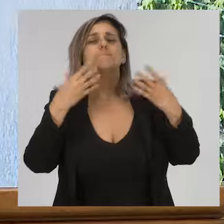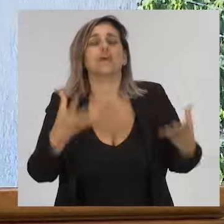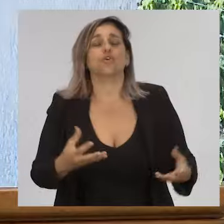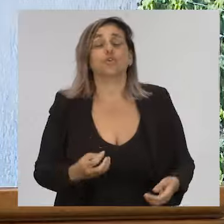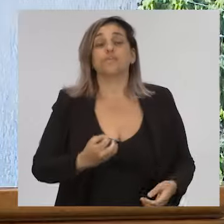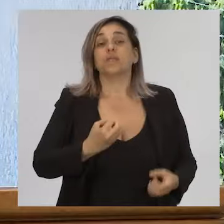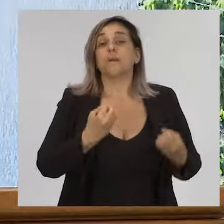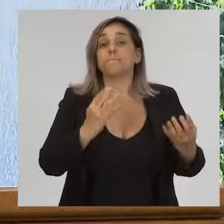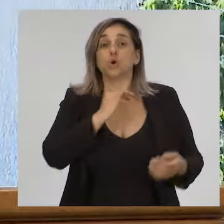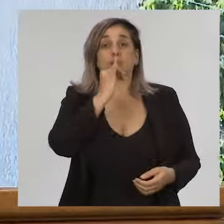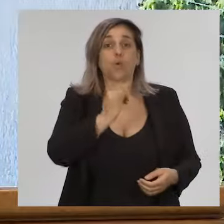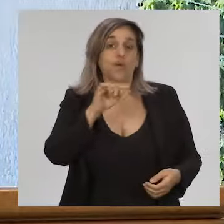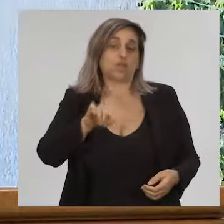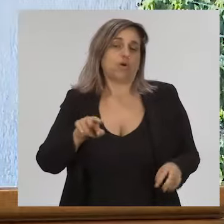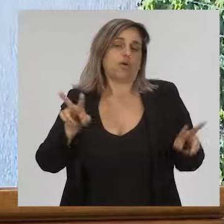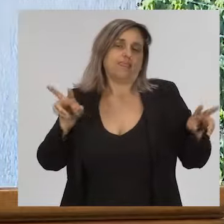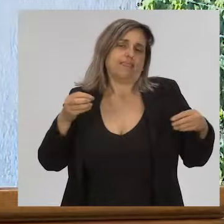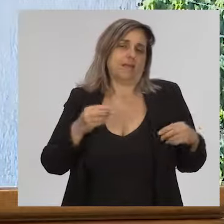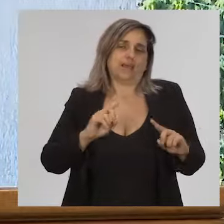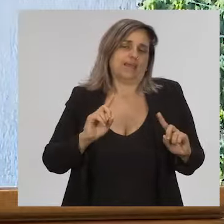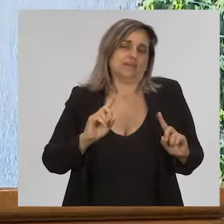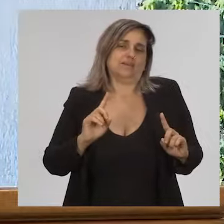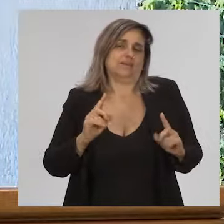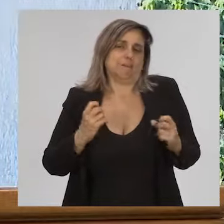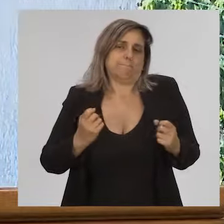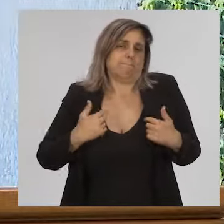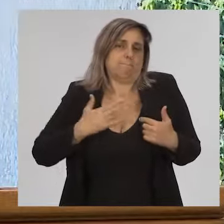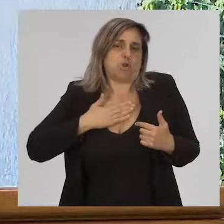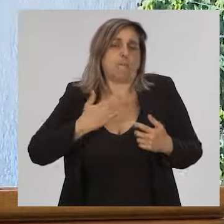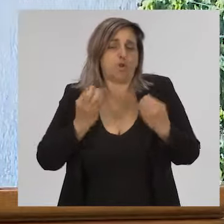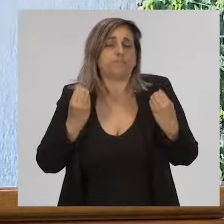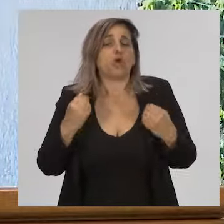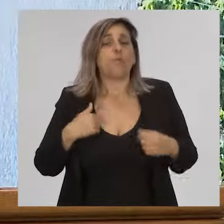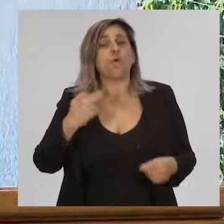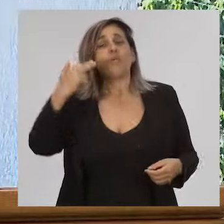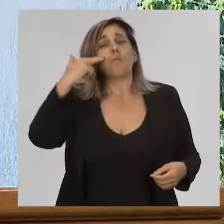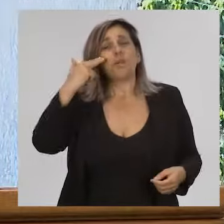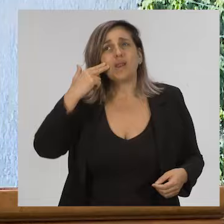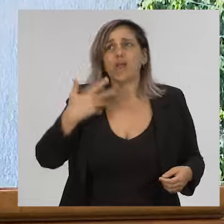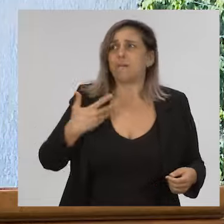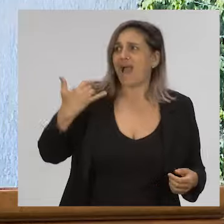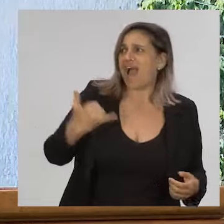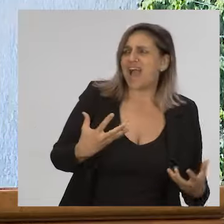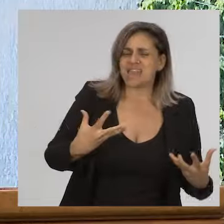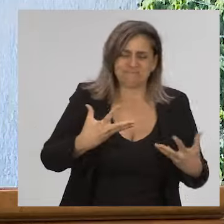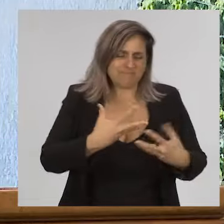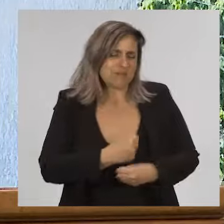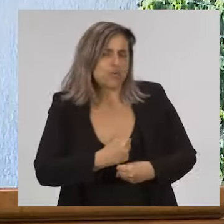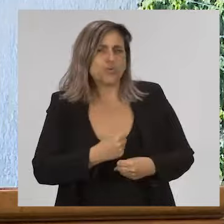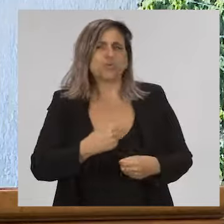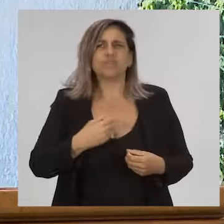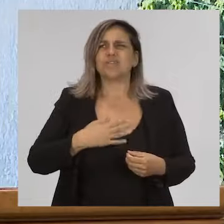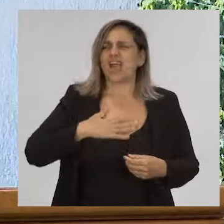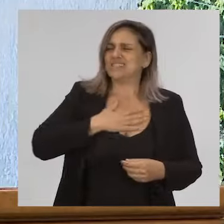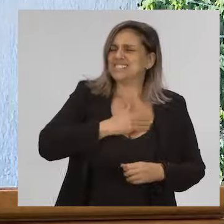¿Por qué cuento esto? Que obviamente era un problema menor a lo que estamos hablando, es como cuando uno tiene un problema, cuando uno está constreñido, cuando